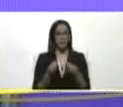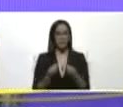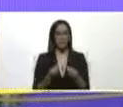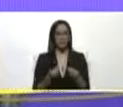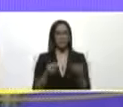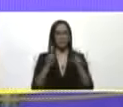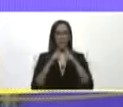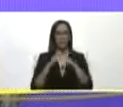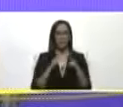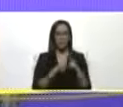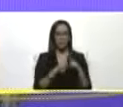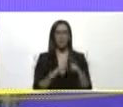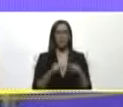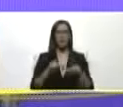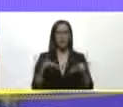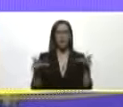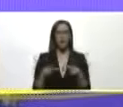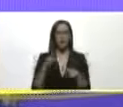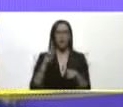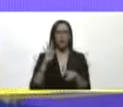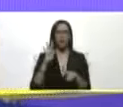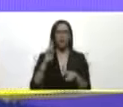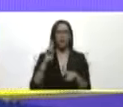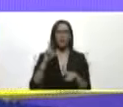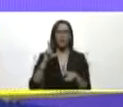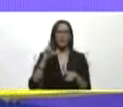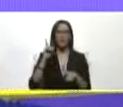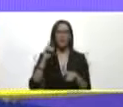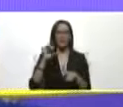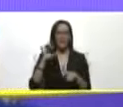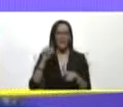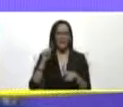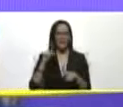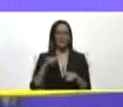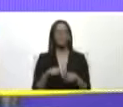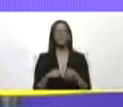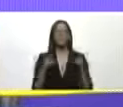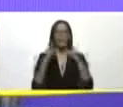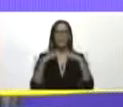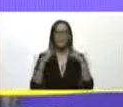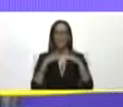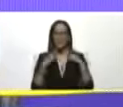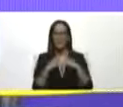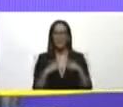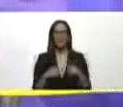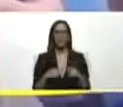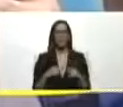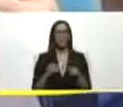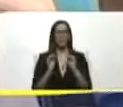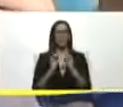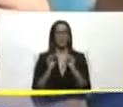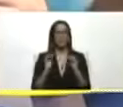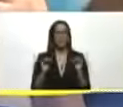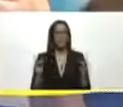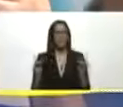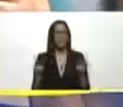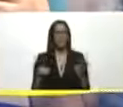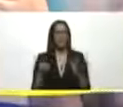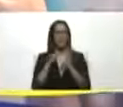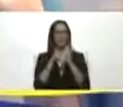full day parque senderismo rural campismo por eso anuncio el lanzamiento del